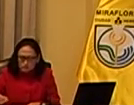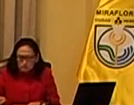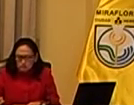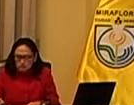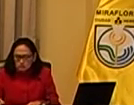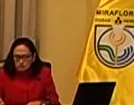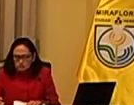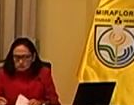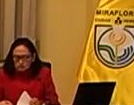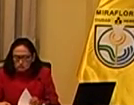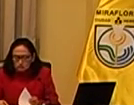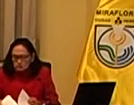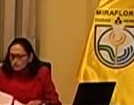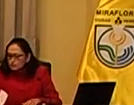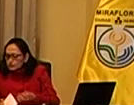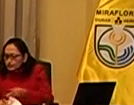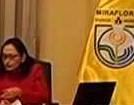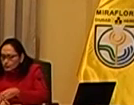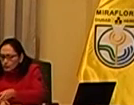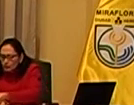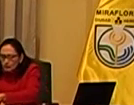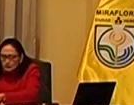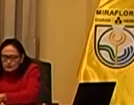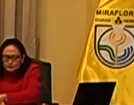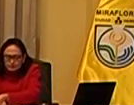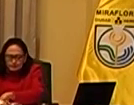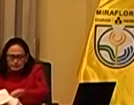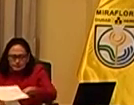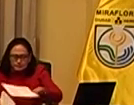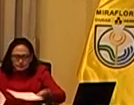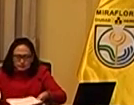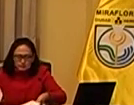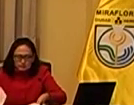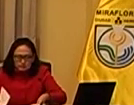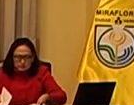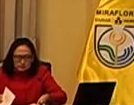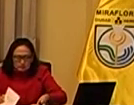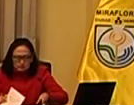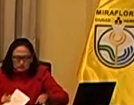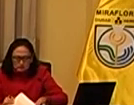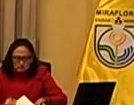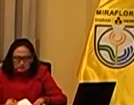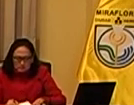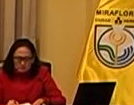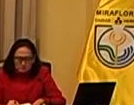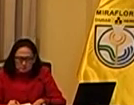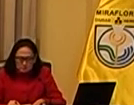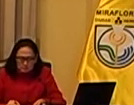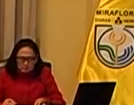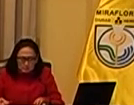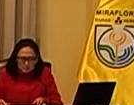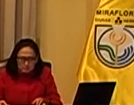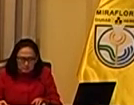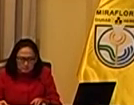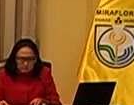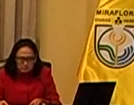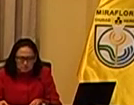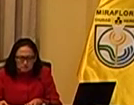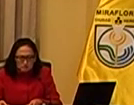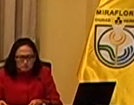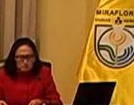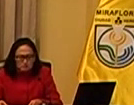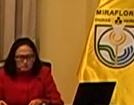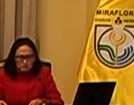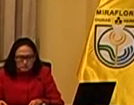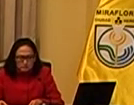de Lima que ha sido escogida es Miraflores. Por eso la importancia de esta comunicación, ¿no?